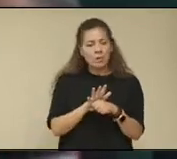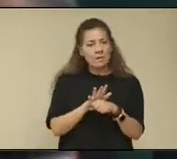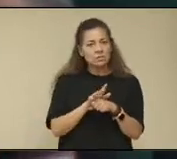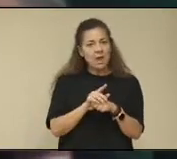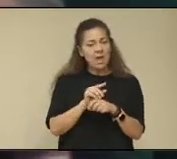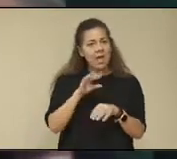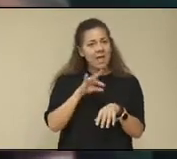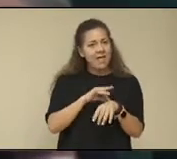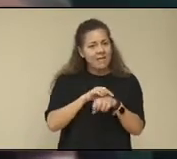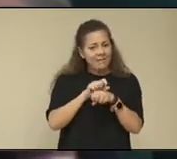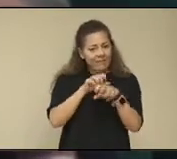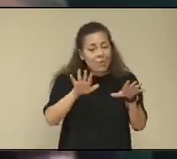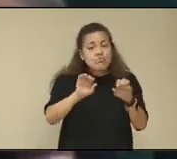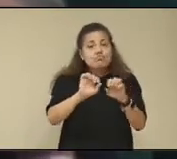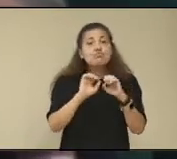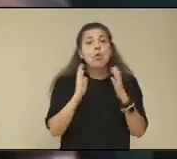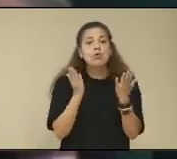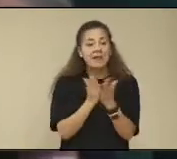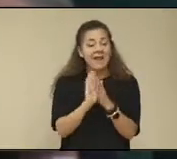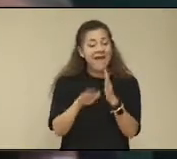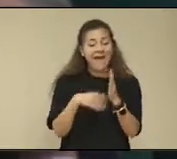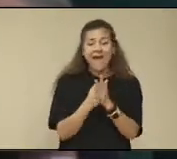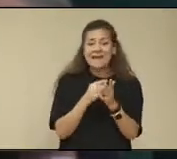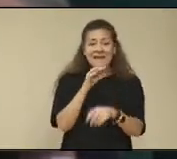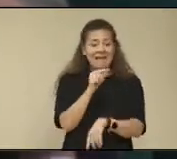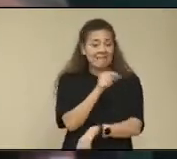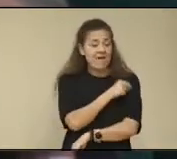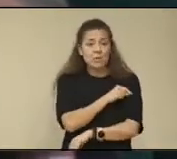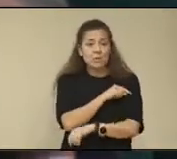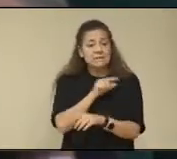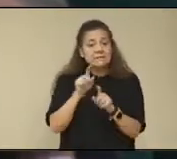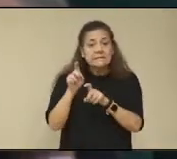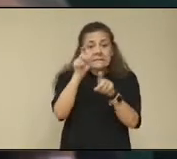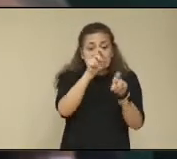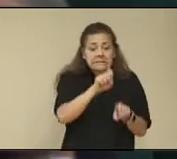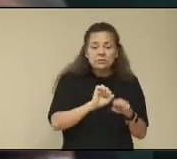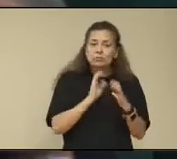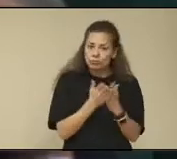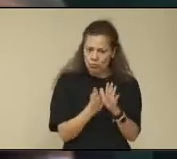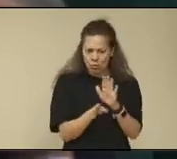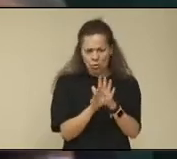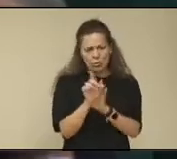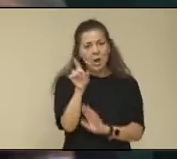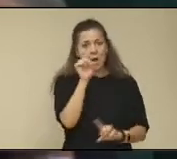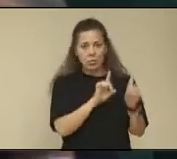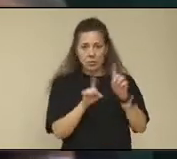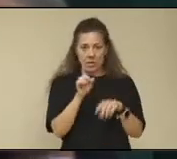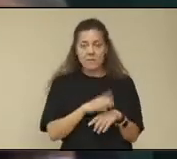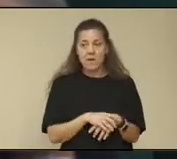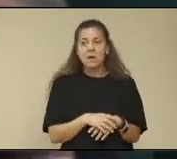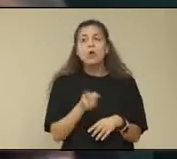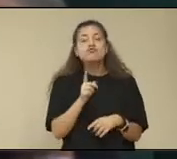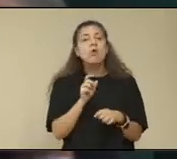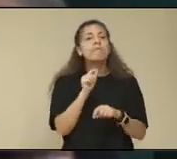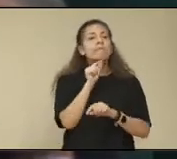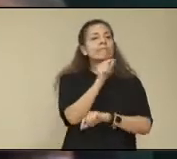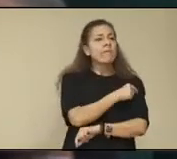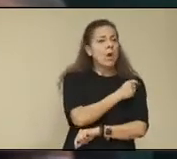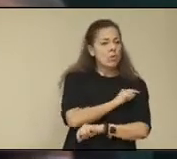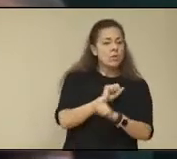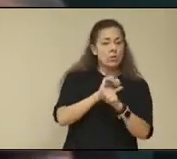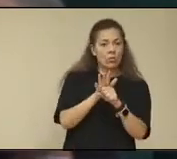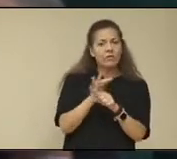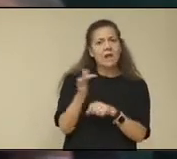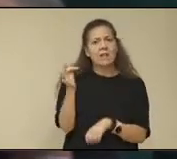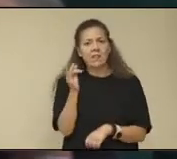que no lleguen las vacunas a todo el mundo, pues seguiremos teniendo un problema, ¿no? No solo la vacuna de COVID, sino también tuberculosis, etcétera.